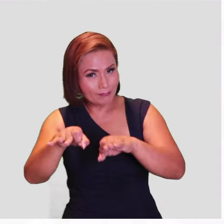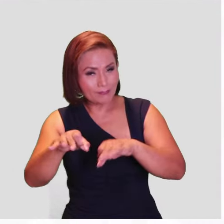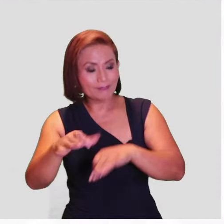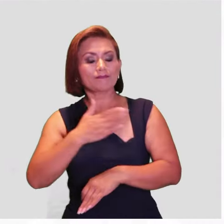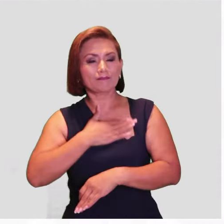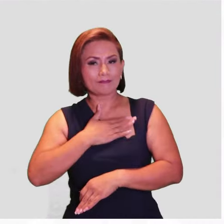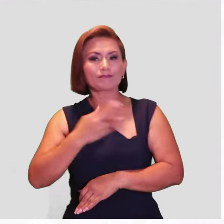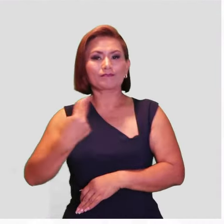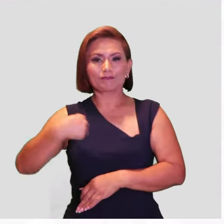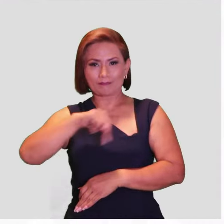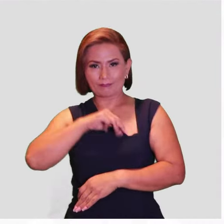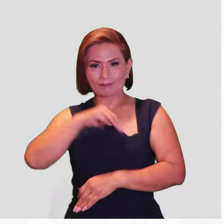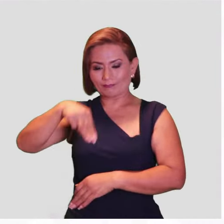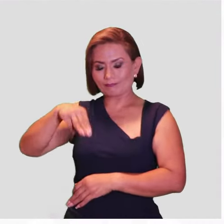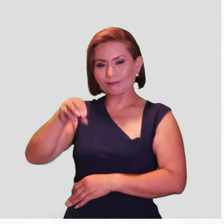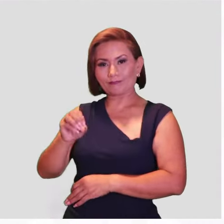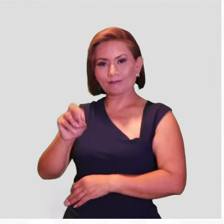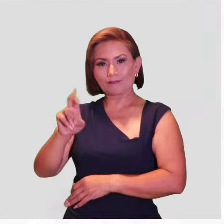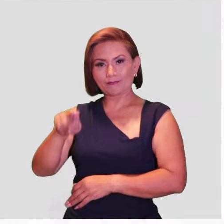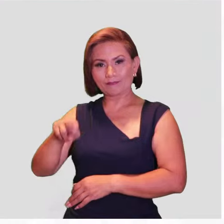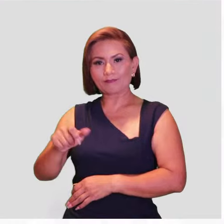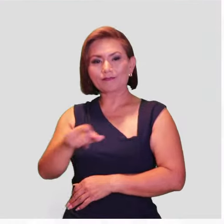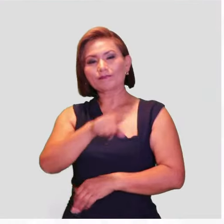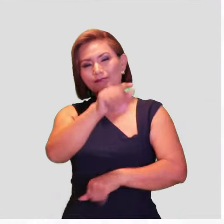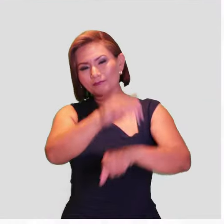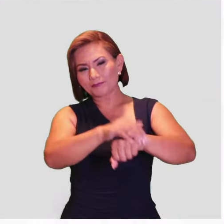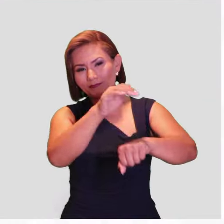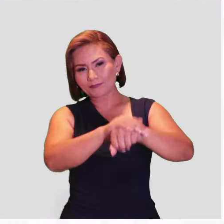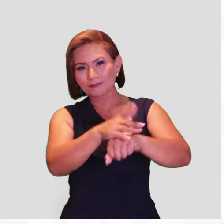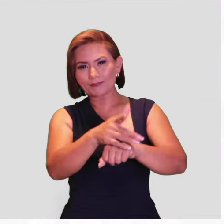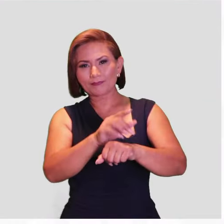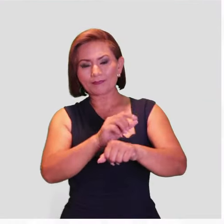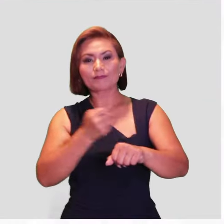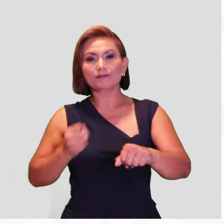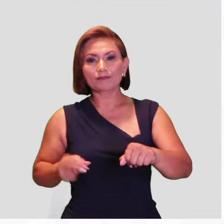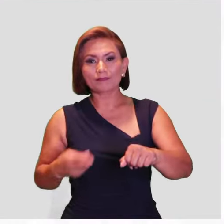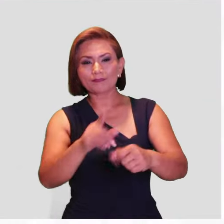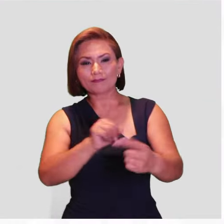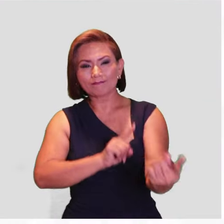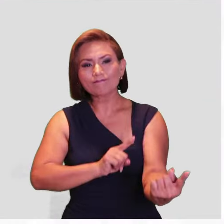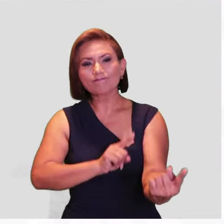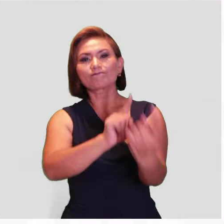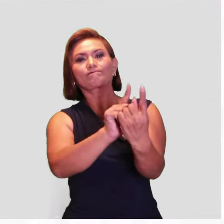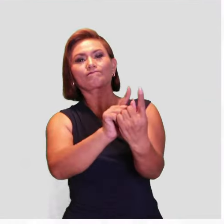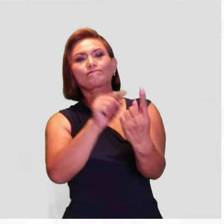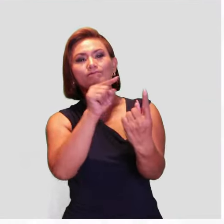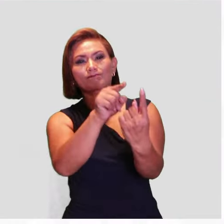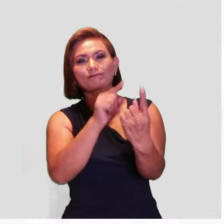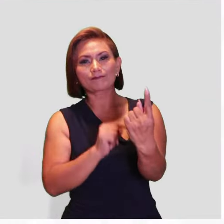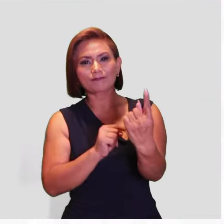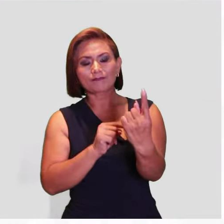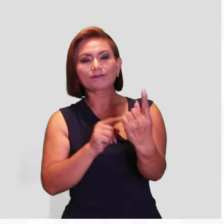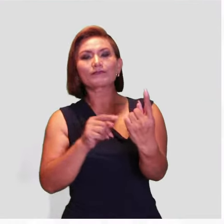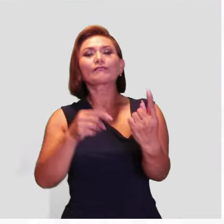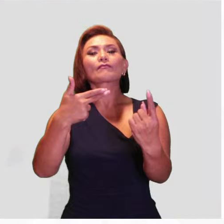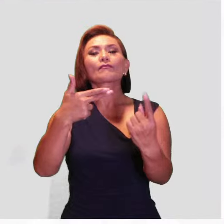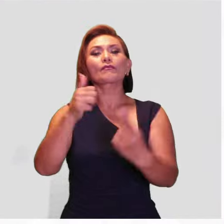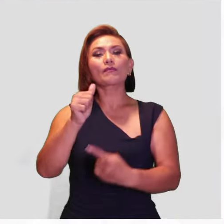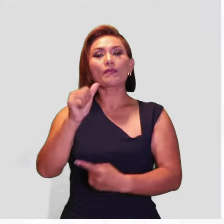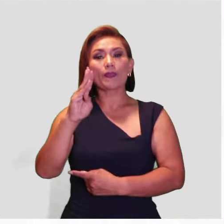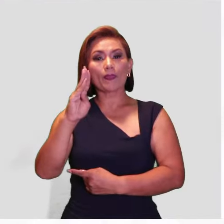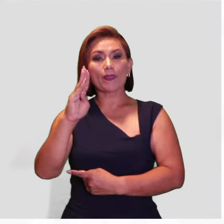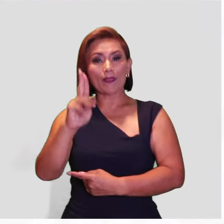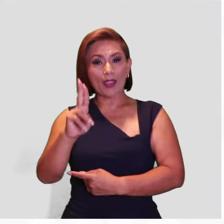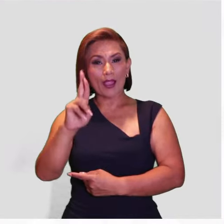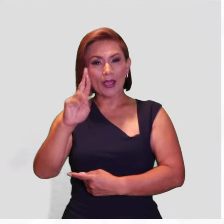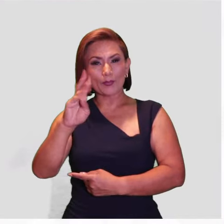hemos acercado a un amigo sanjuanense, a Omar García Harfuch, quien va a ser el que nos va a dar el asesoramiento